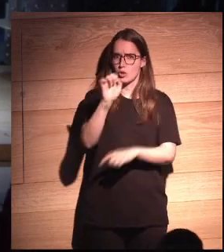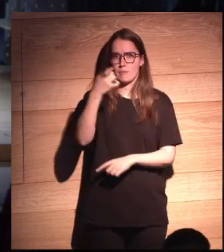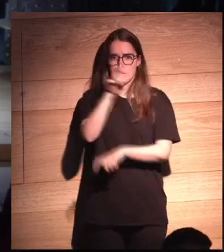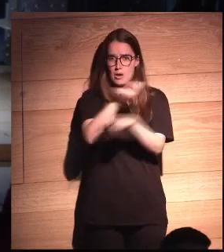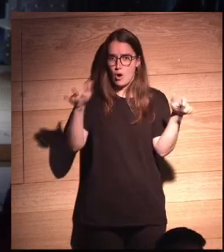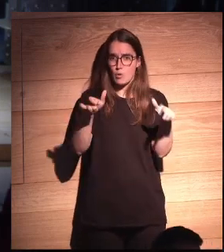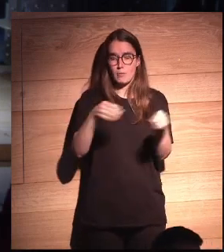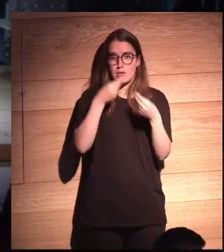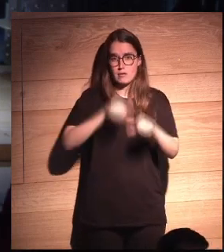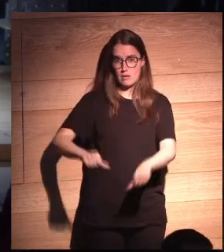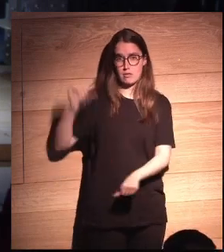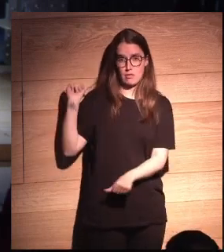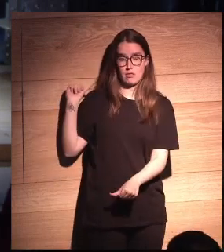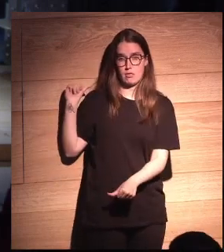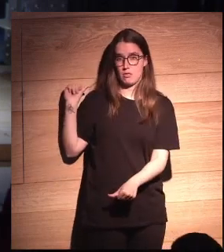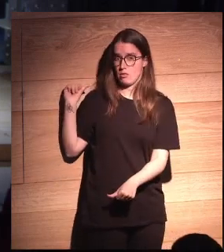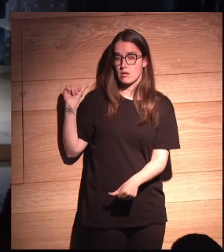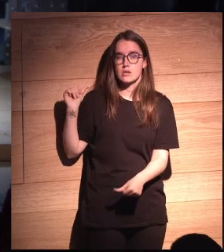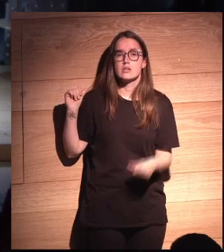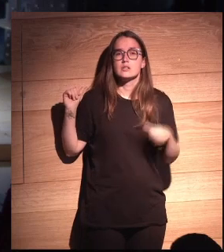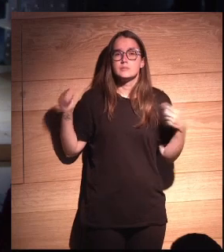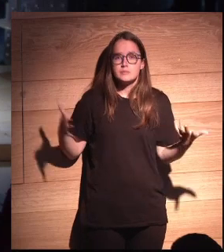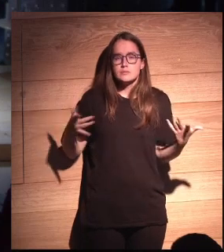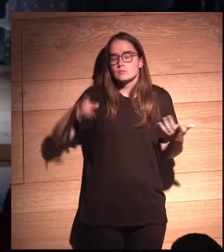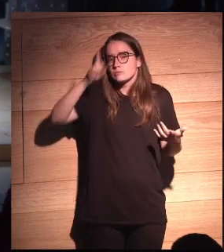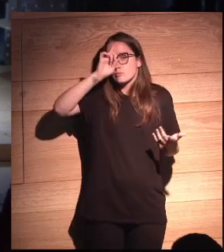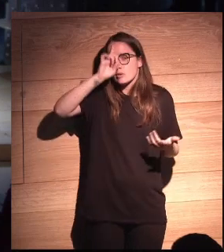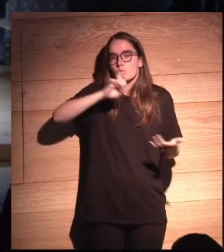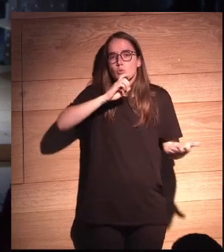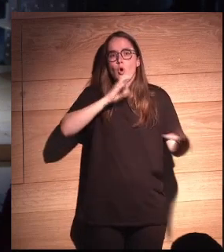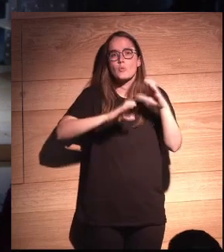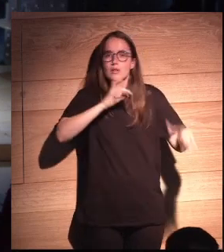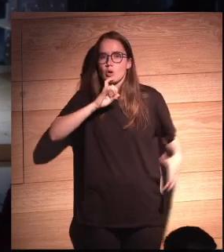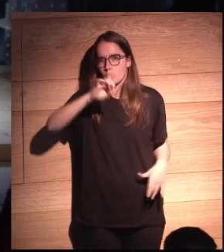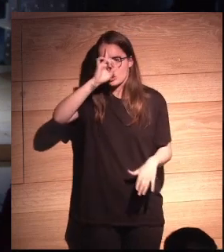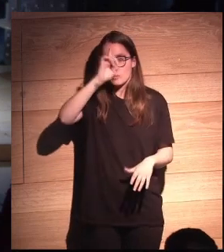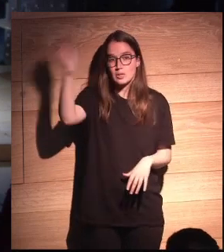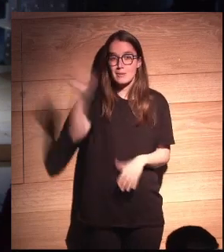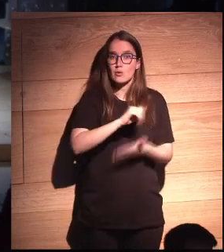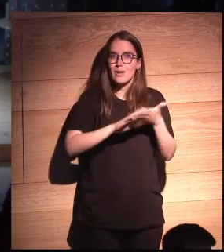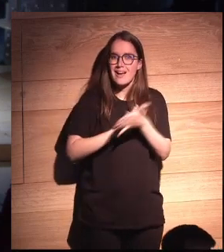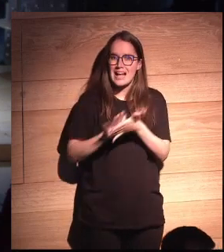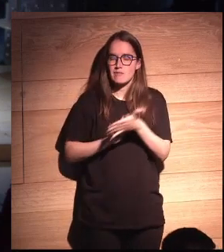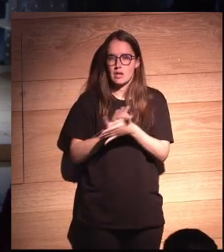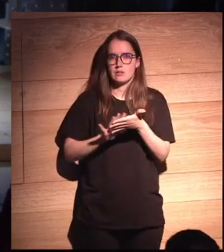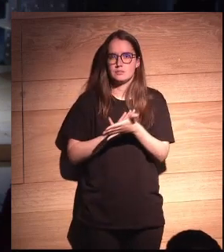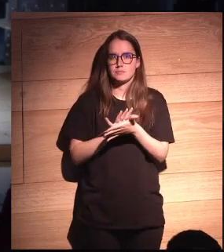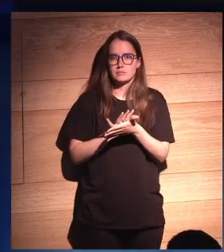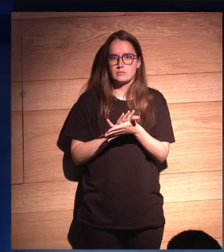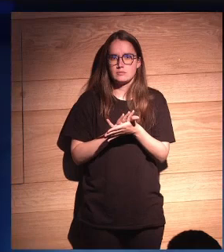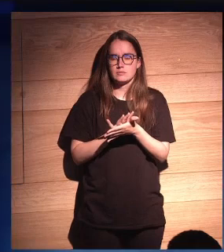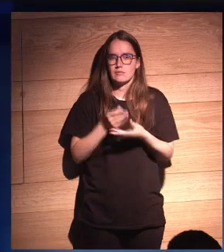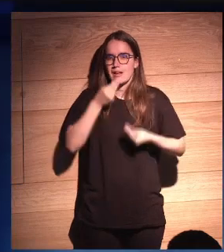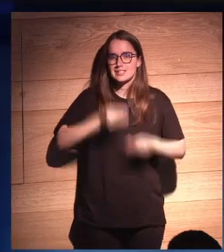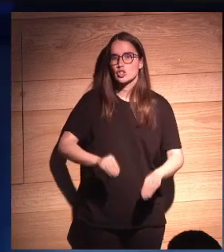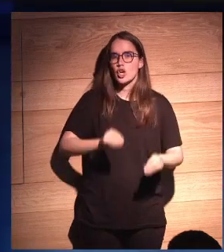la humanidad en mucho tiempo, que es que no sabemos cómo comunicarnos entre nosotros. La película habla de, bueno, la